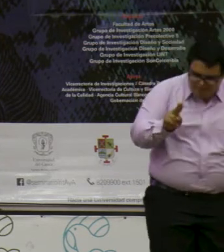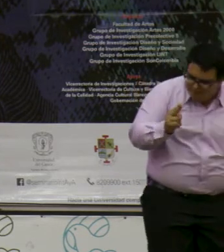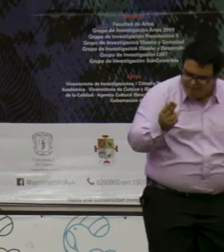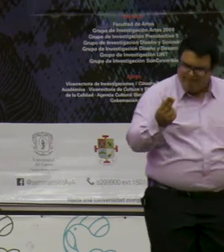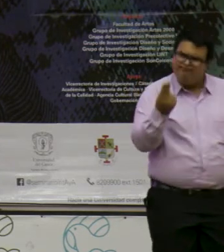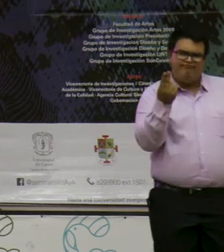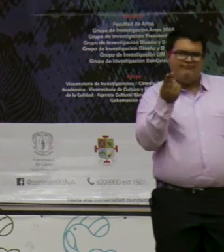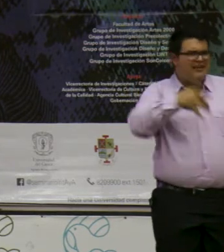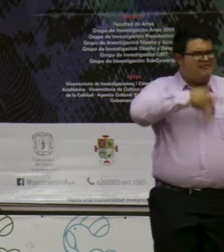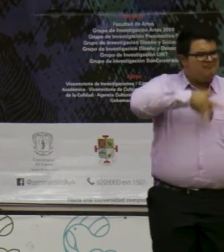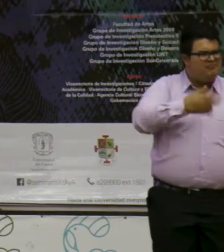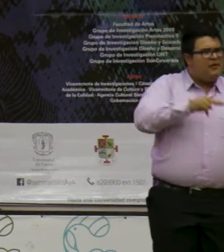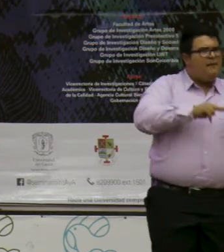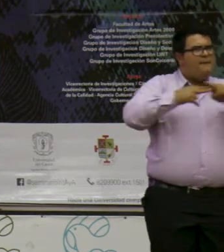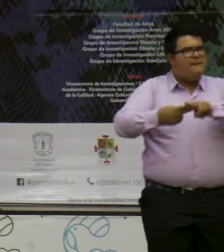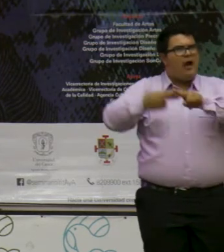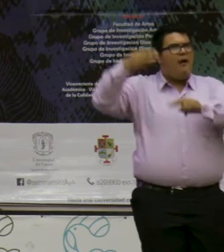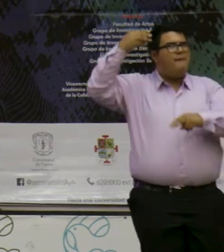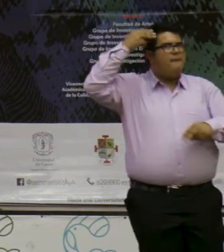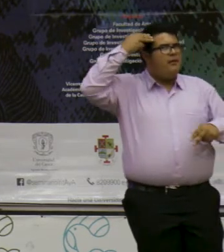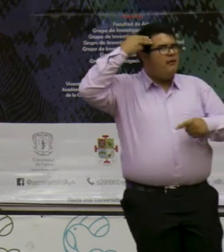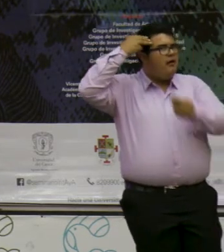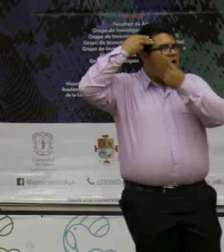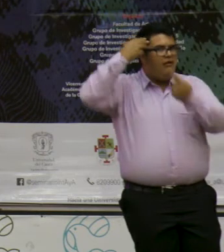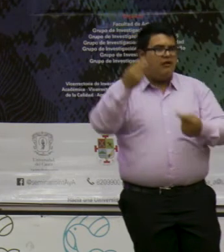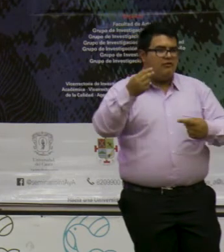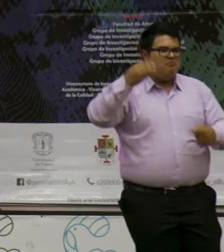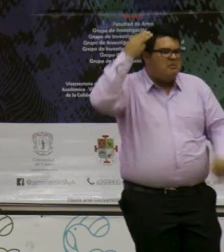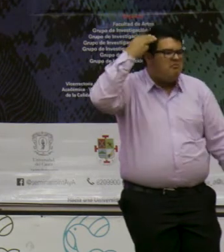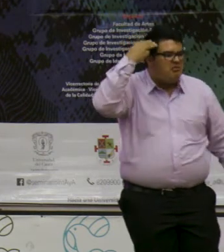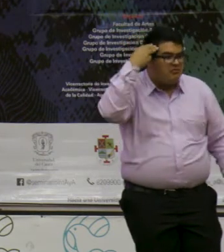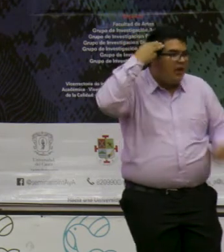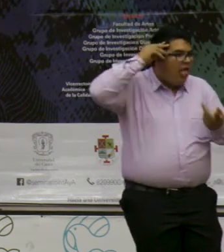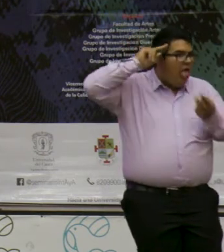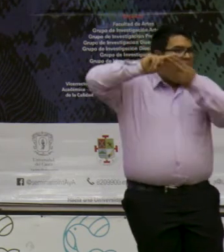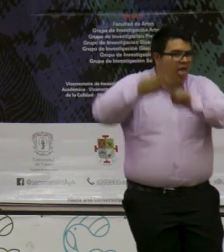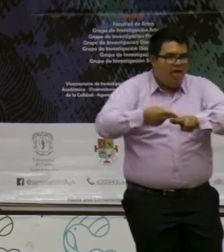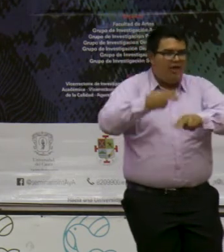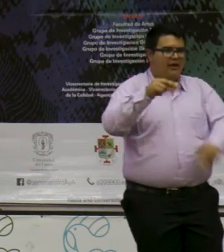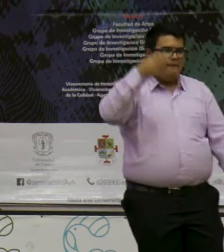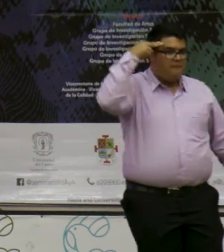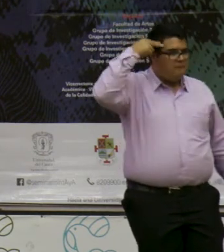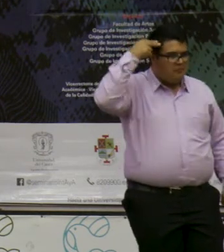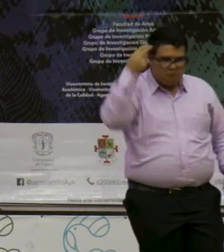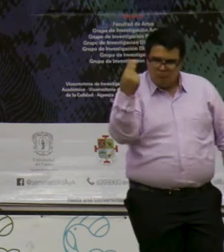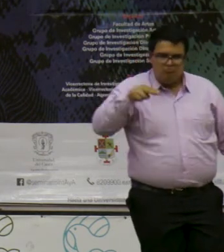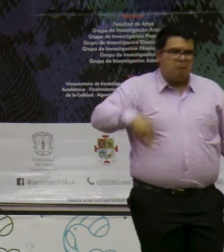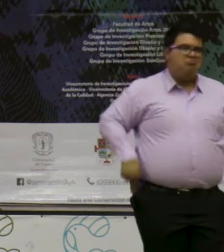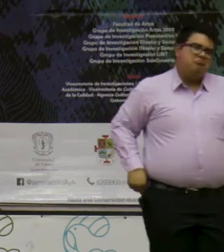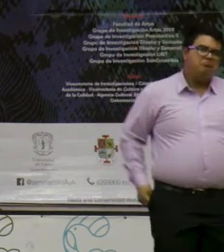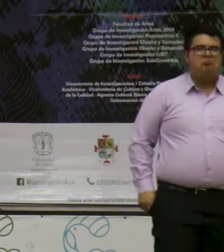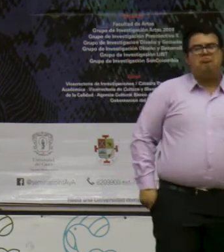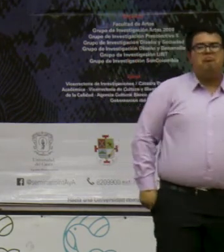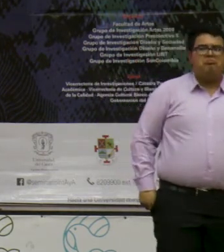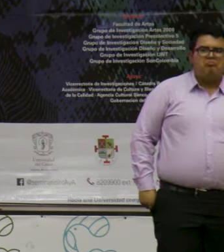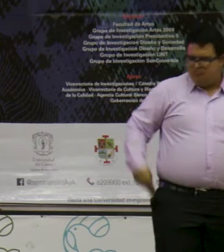metáfora de lo liviano, ¿no? Como esta cosa que nos metemos en el bolsillo, que además por la cual no tenemos ni 5